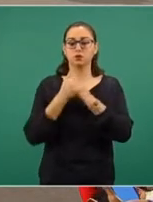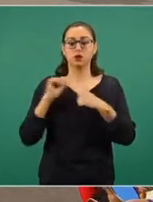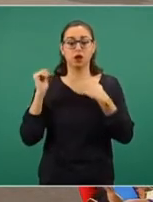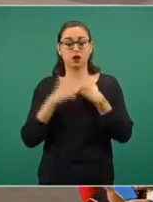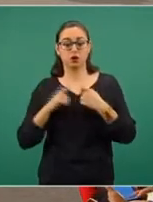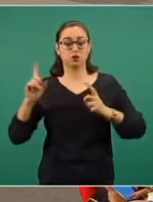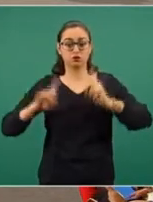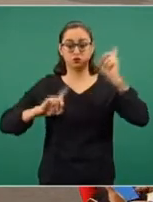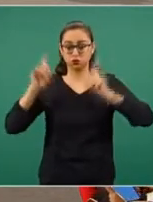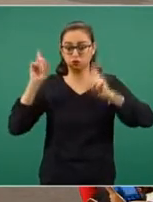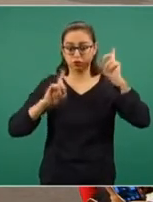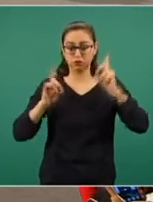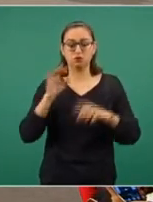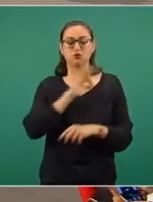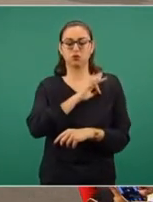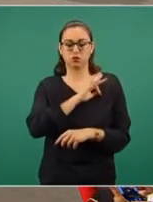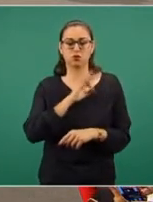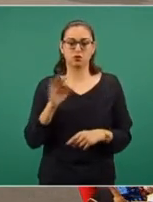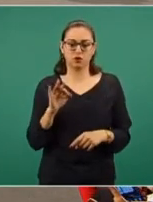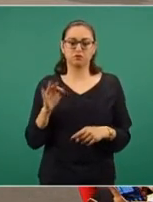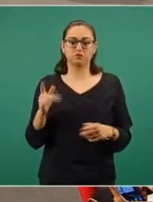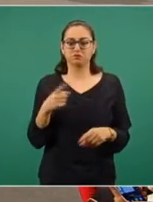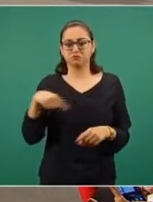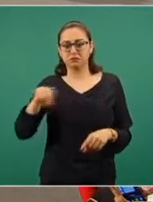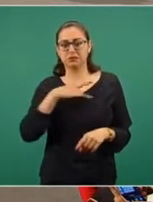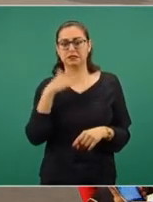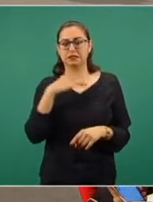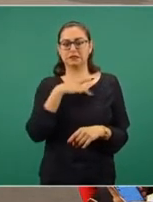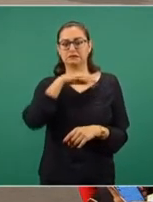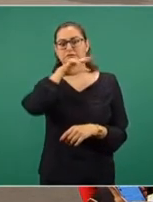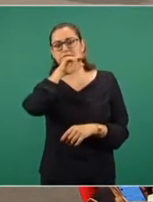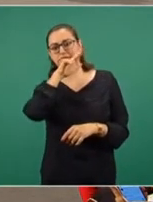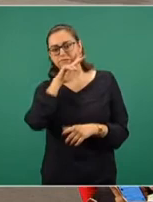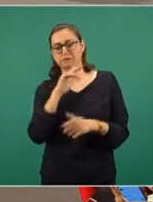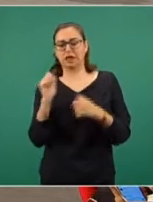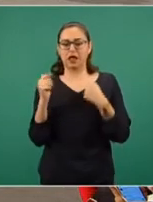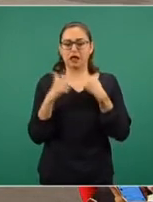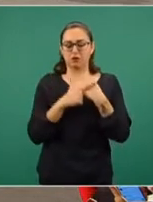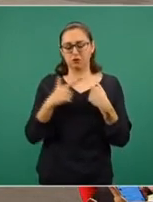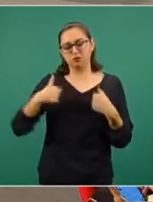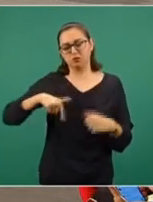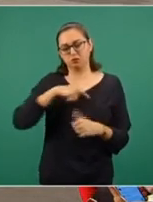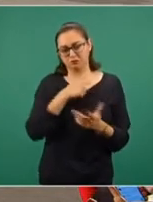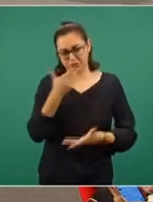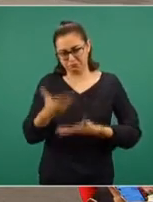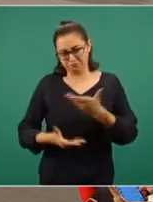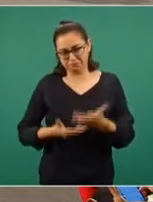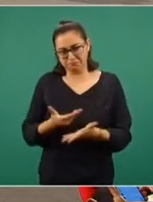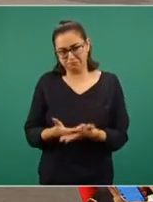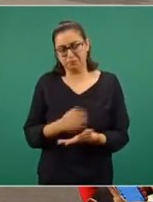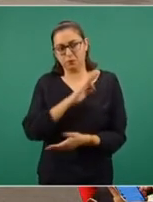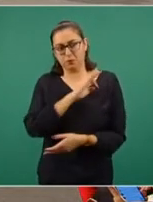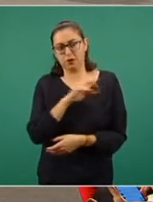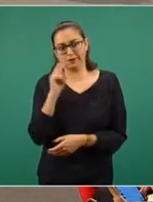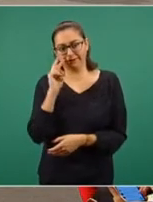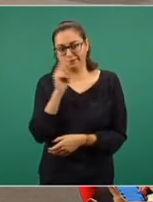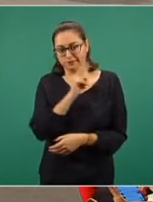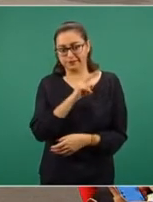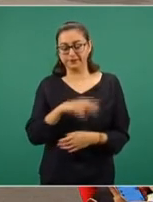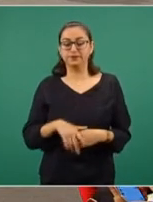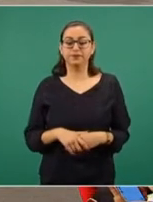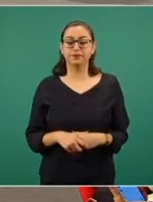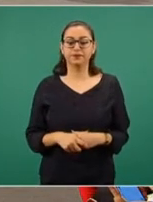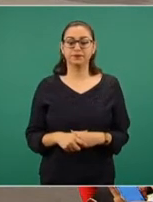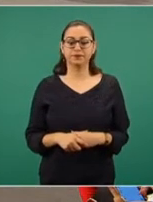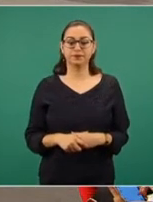cualquier duda, cualquier situación que haya de inquietud. Ahí vamos a estar atendiendo a sus órdenes, que es precisamente estas páginas. Y